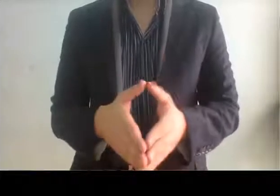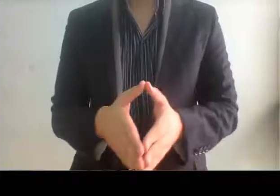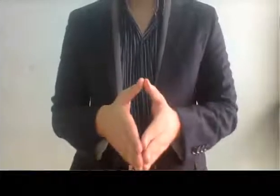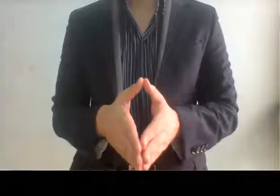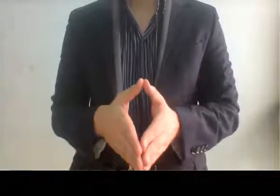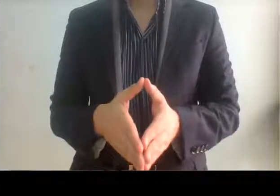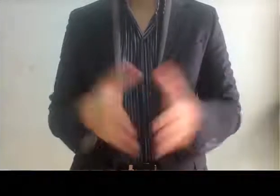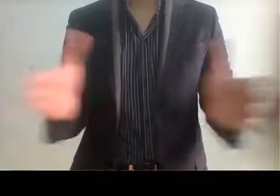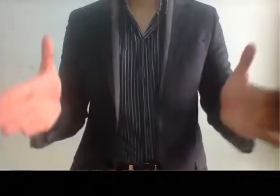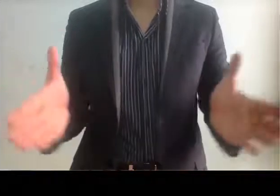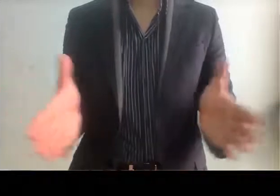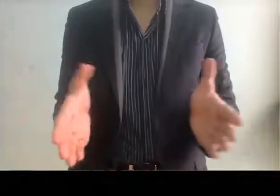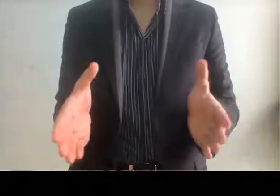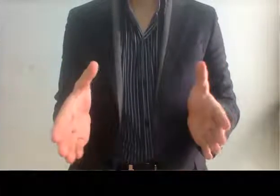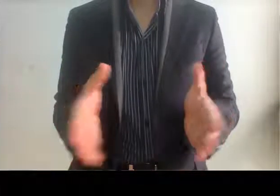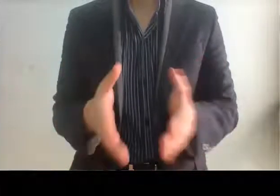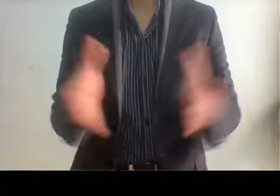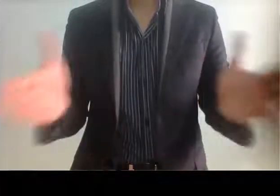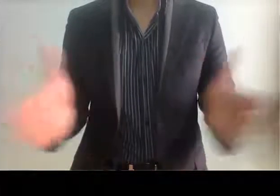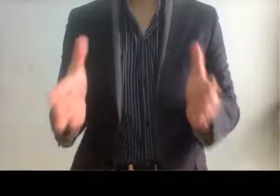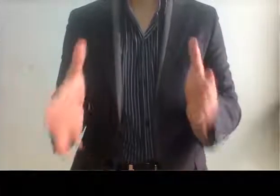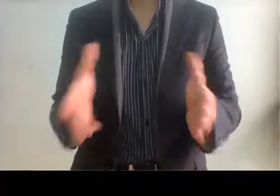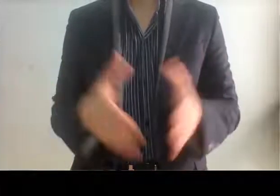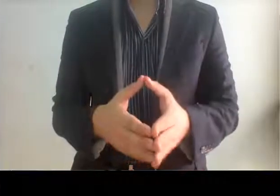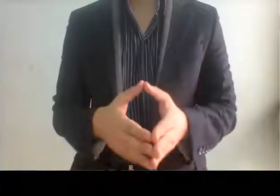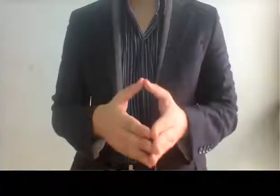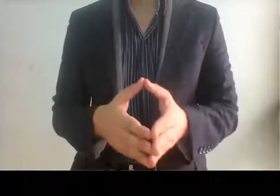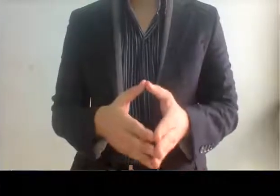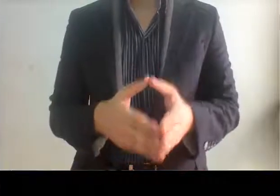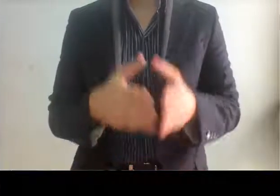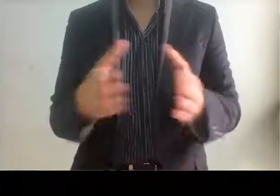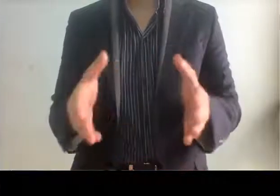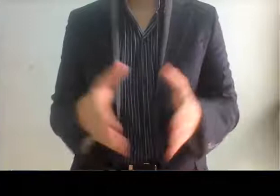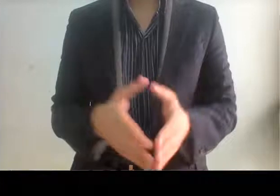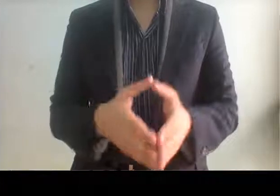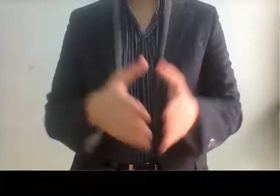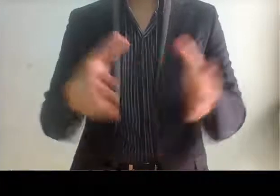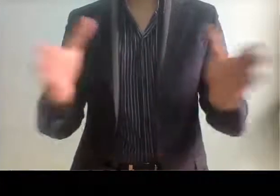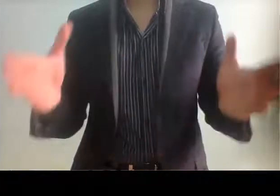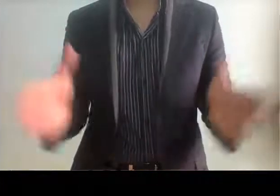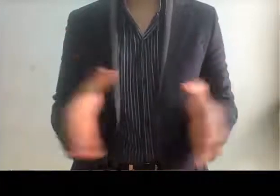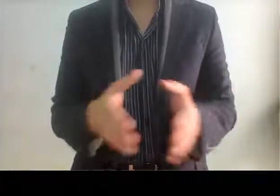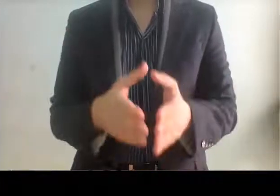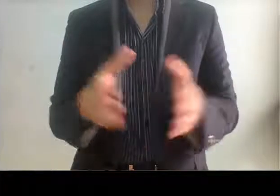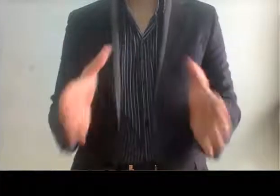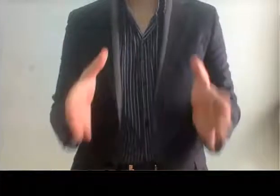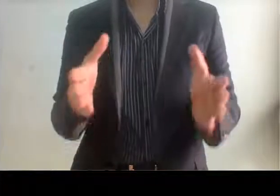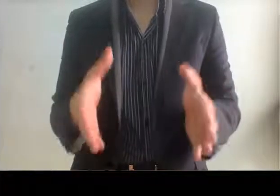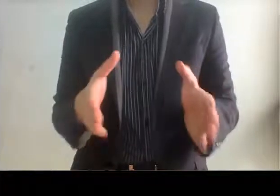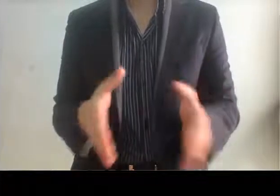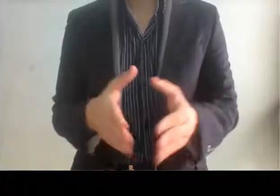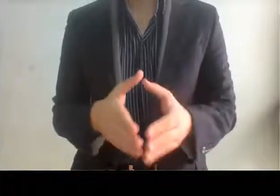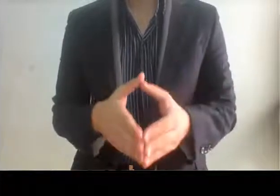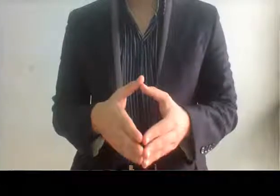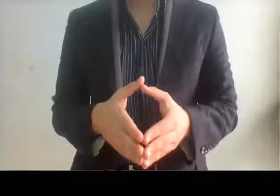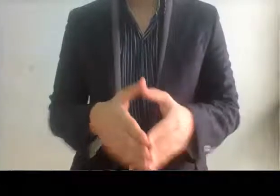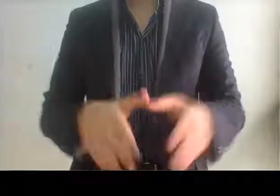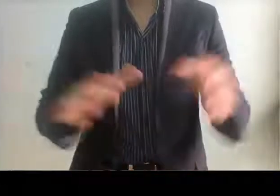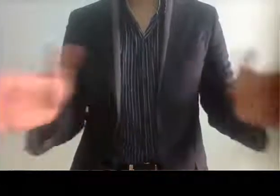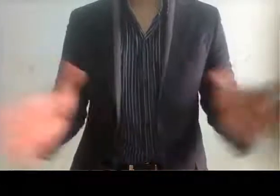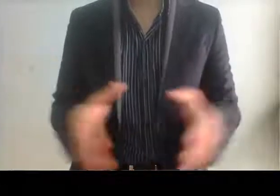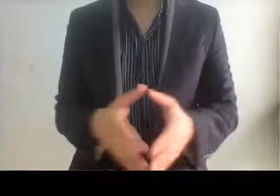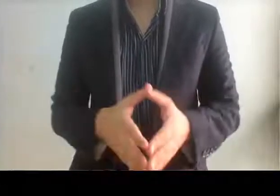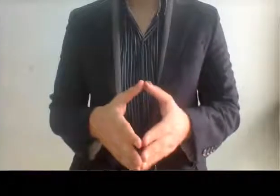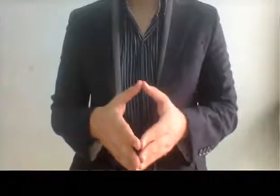tienen capacidad, y a ponerlas a funcionar. Mínimo tiene que salir algo. Que ojo, si otro candidato hubiera estado en la presidencia en estos momentos,